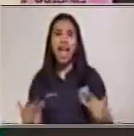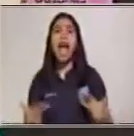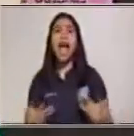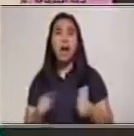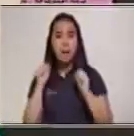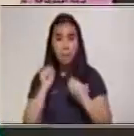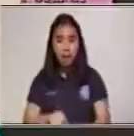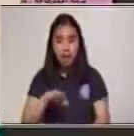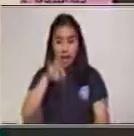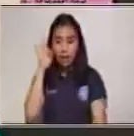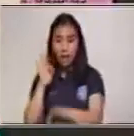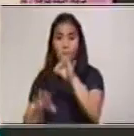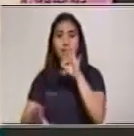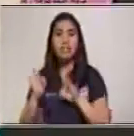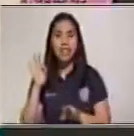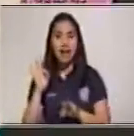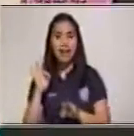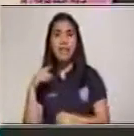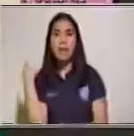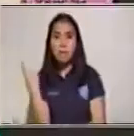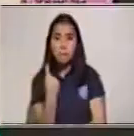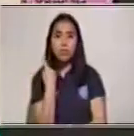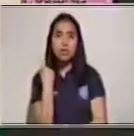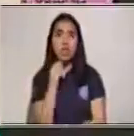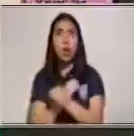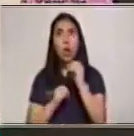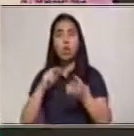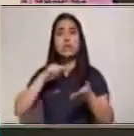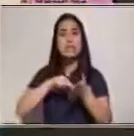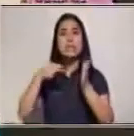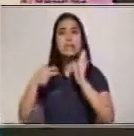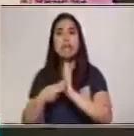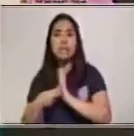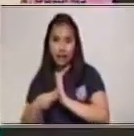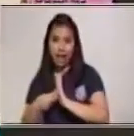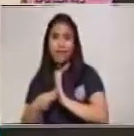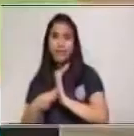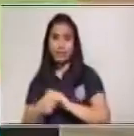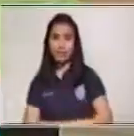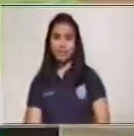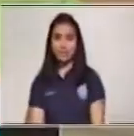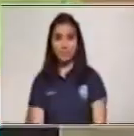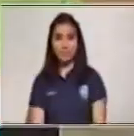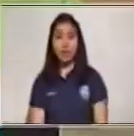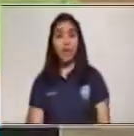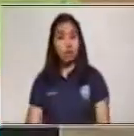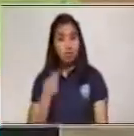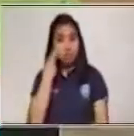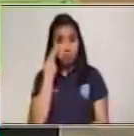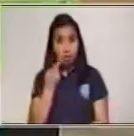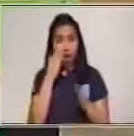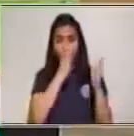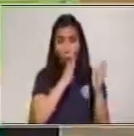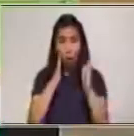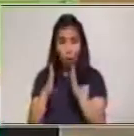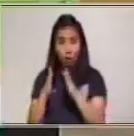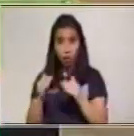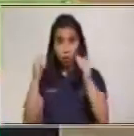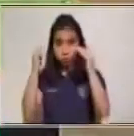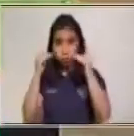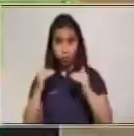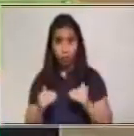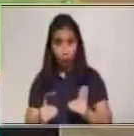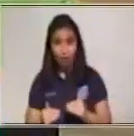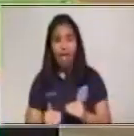una clasificación. Entonces, observa cómo es la estructura. Algo importante es la frase de enlace,